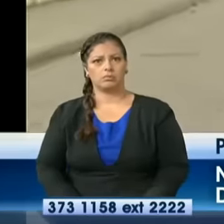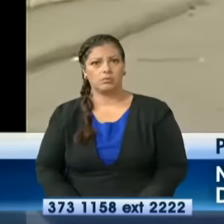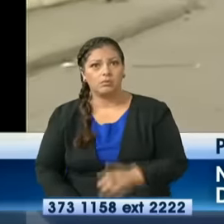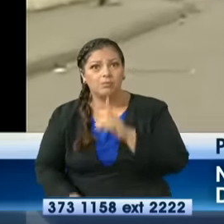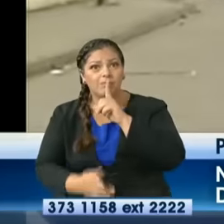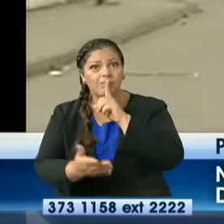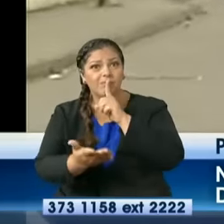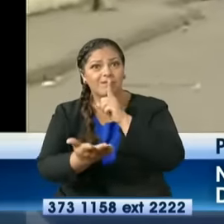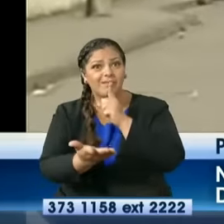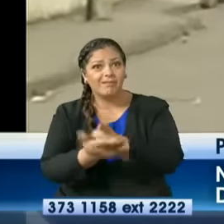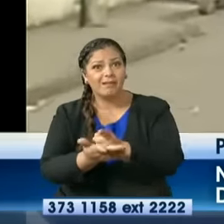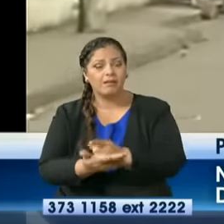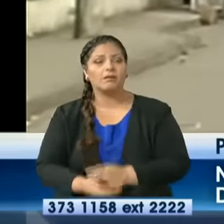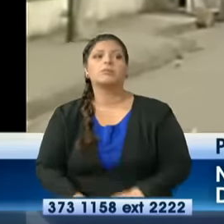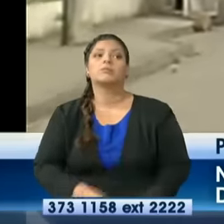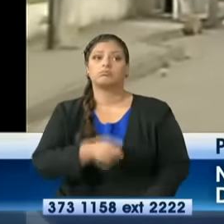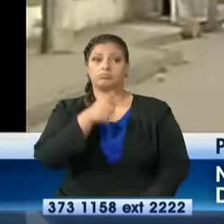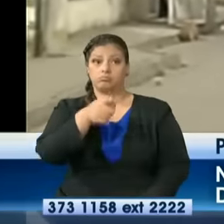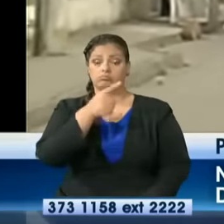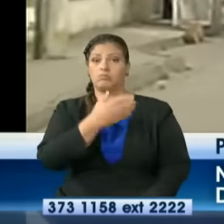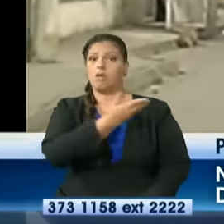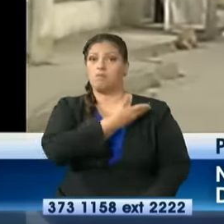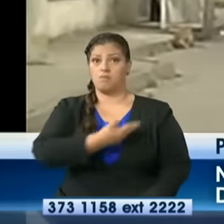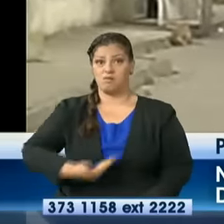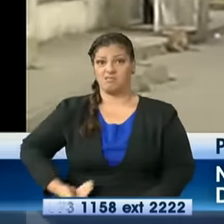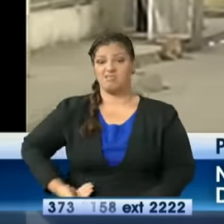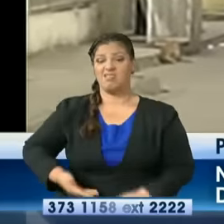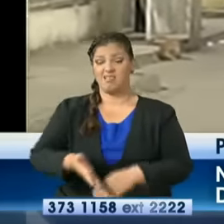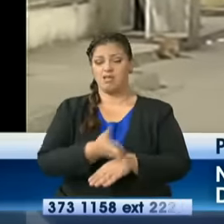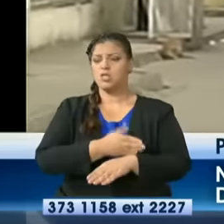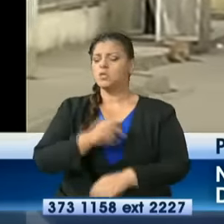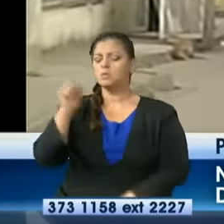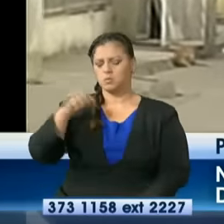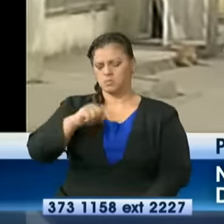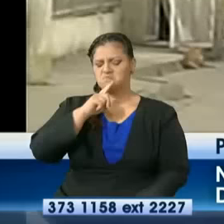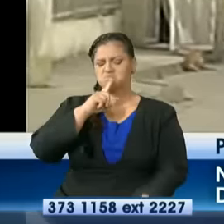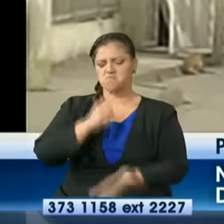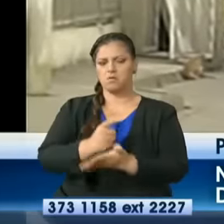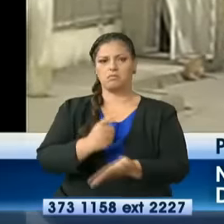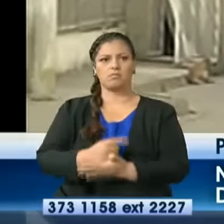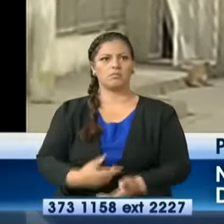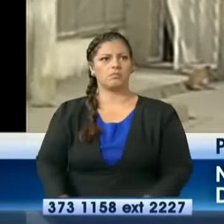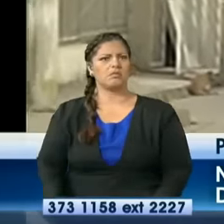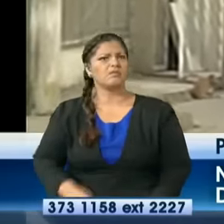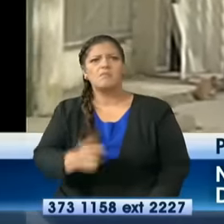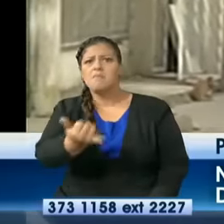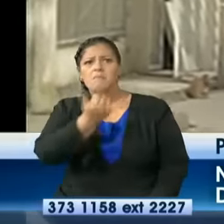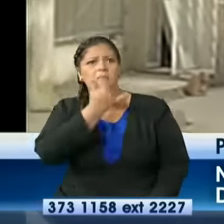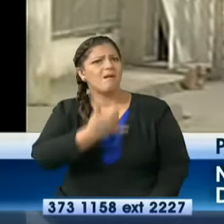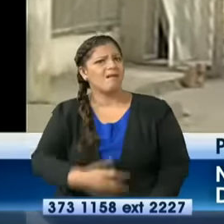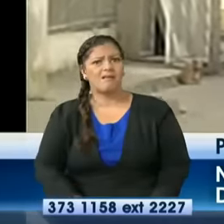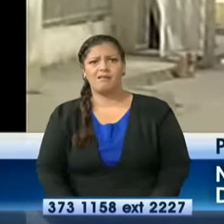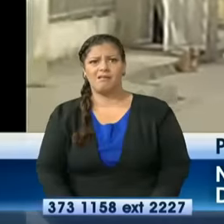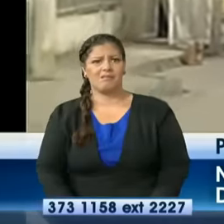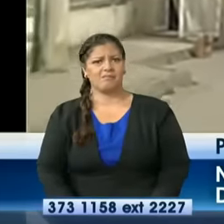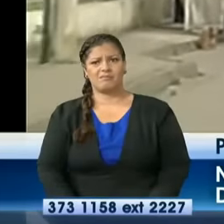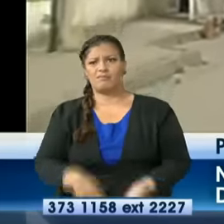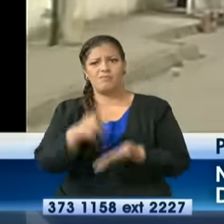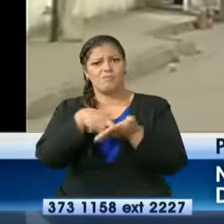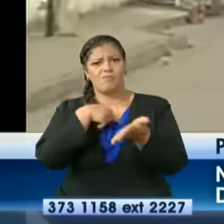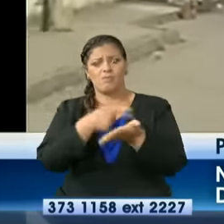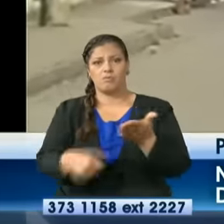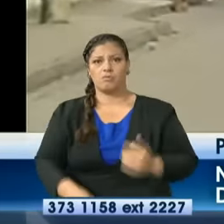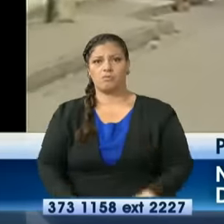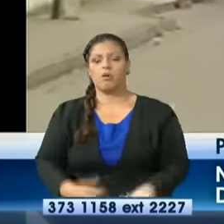ilegal. Por eso en este momento voy a proceder a entregarle la notificación para que de manera urgente se presente a la Comisaría Séptima Municipal. En